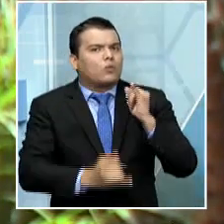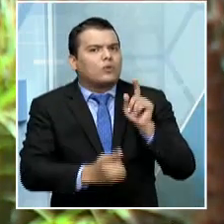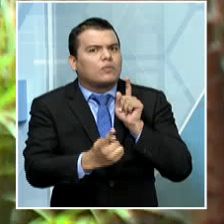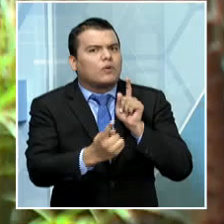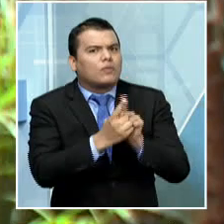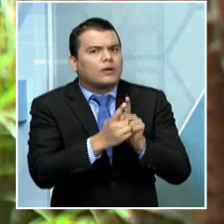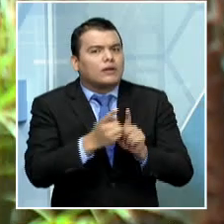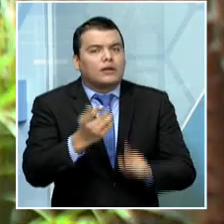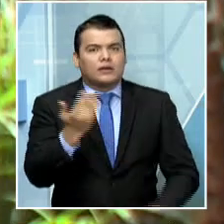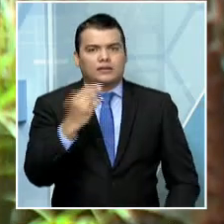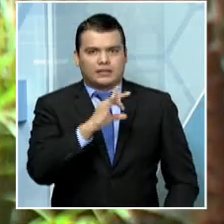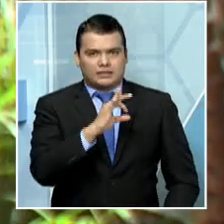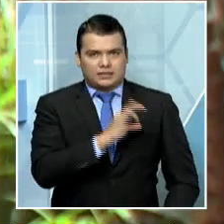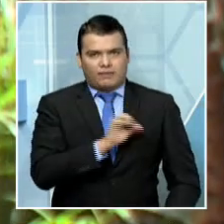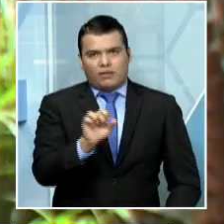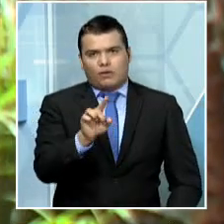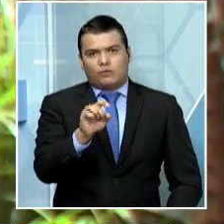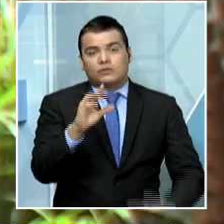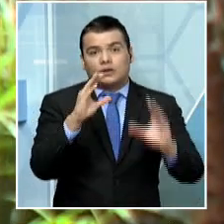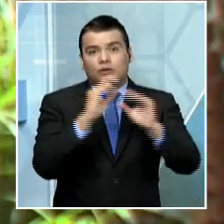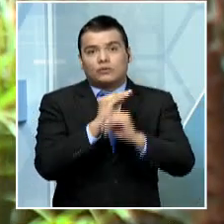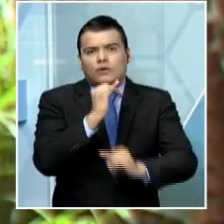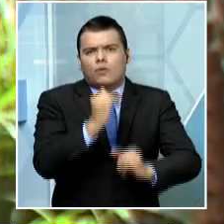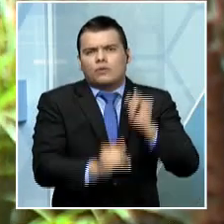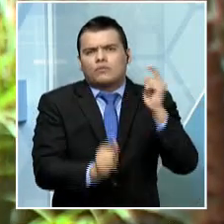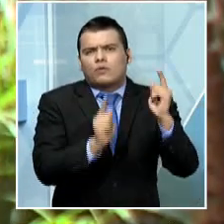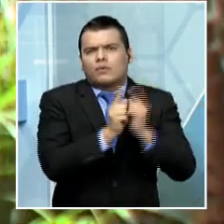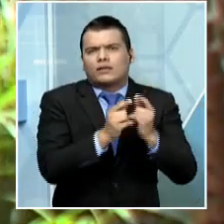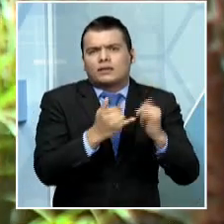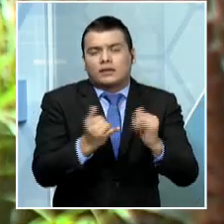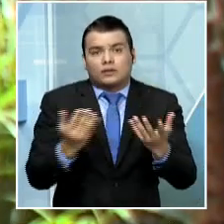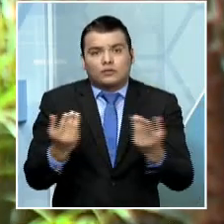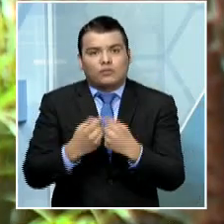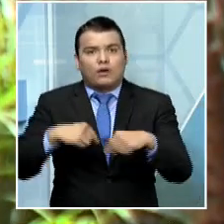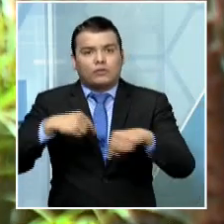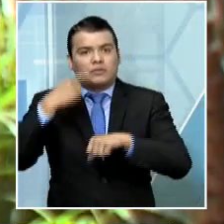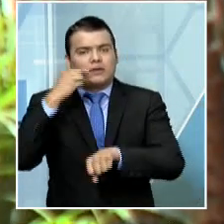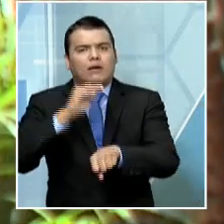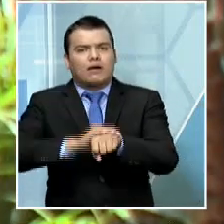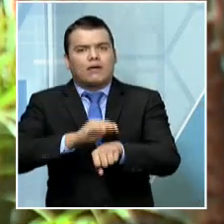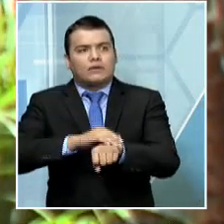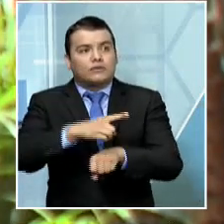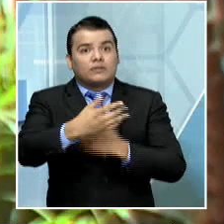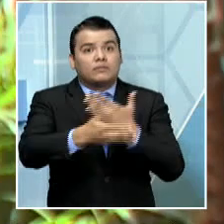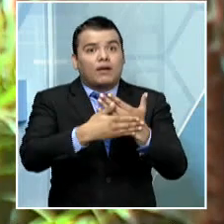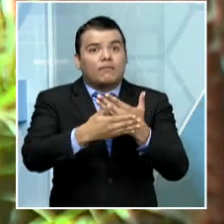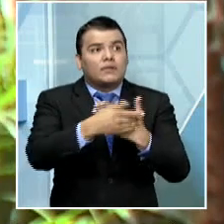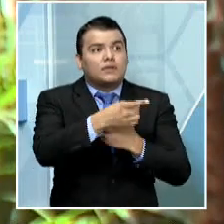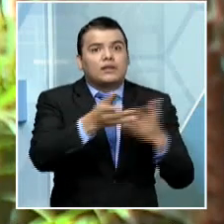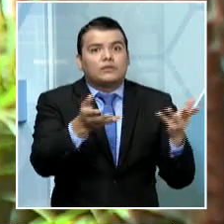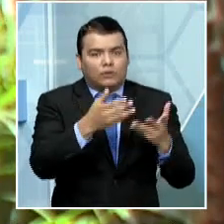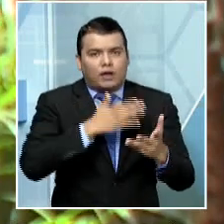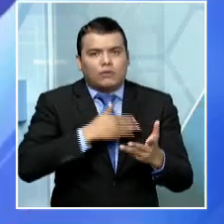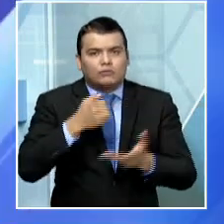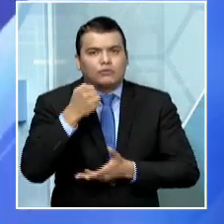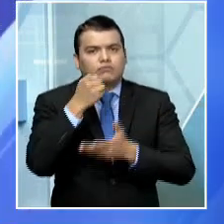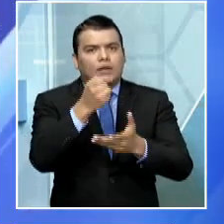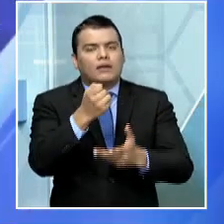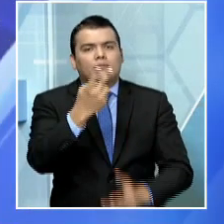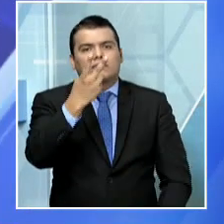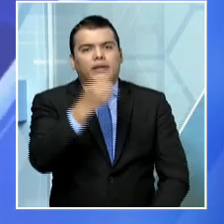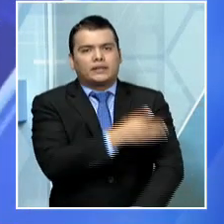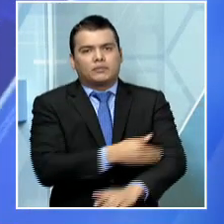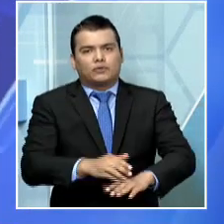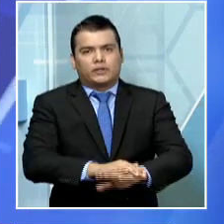11 de la noche y es por eso que la alcaldía distrital ha ofrecido una recompensa de 20 millones de pesos para quien ayude a dar con su paradero.